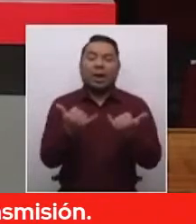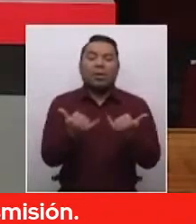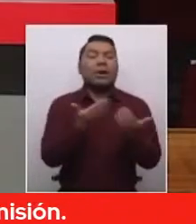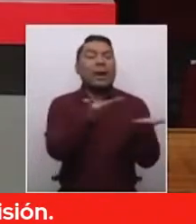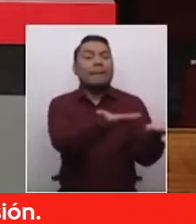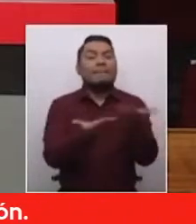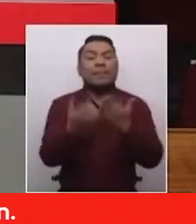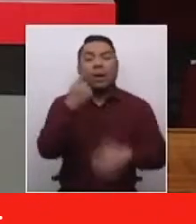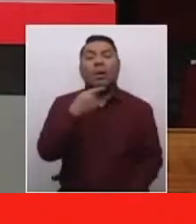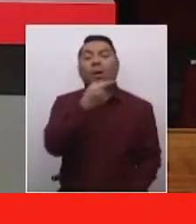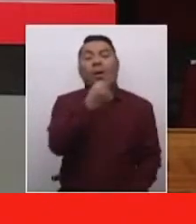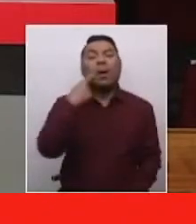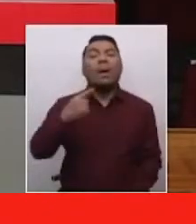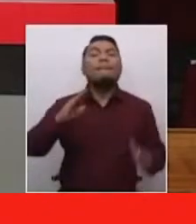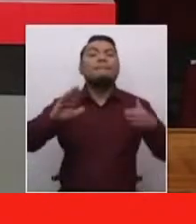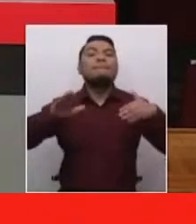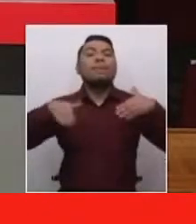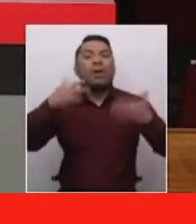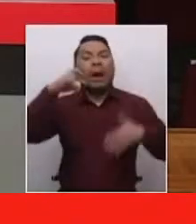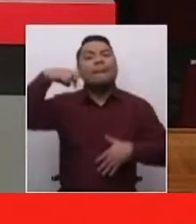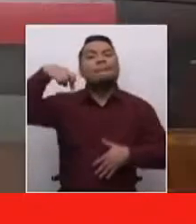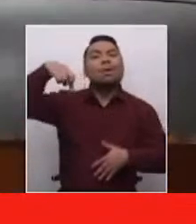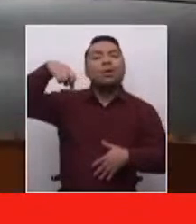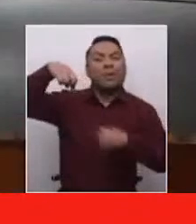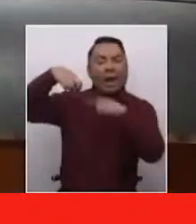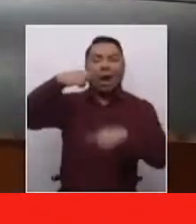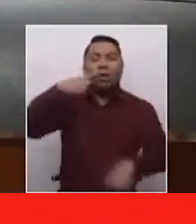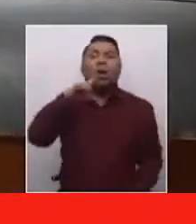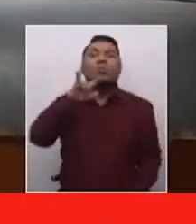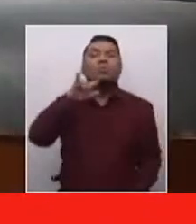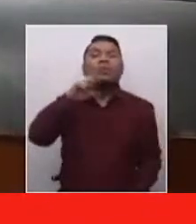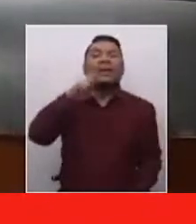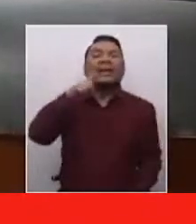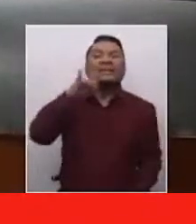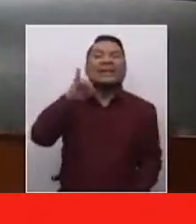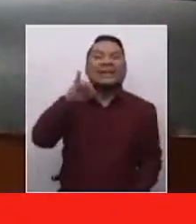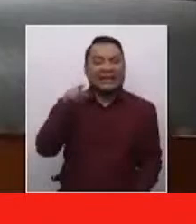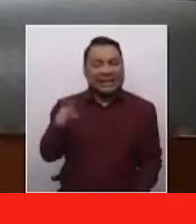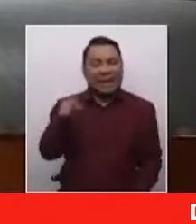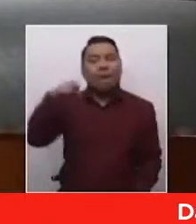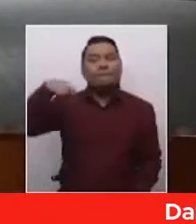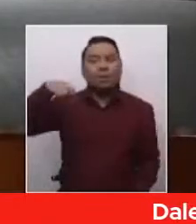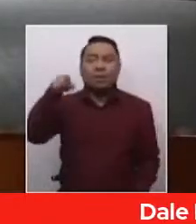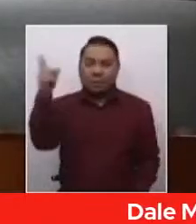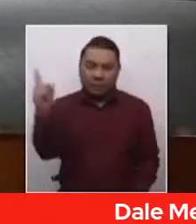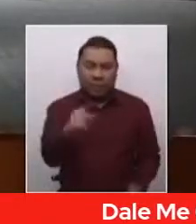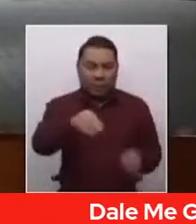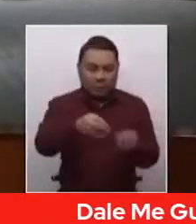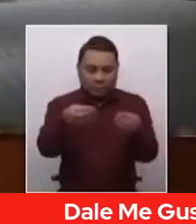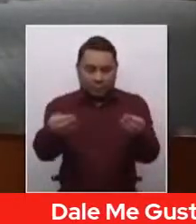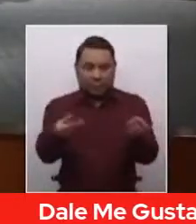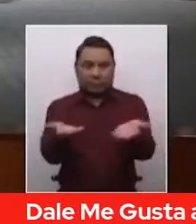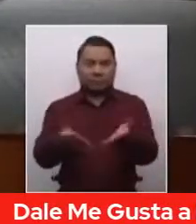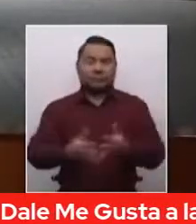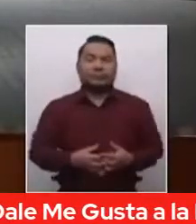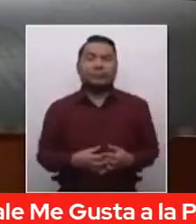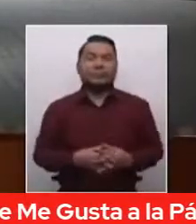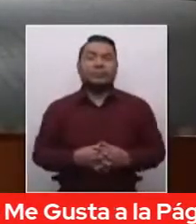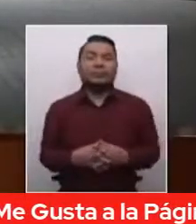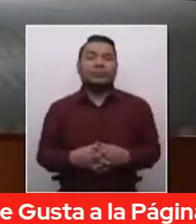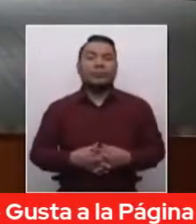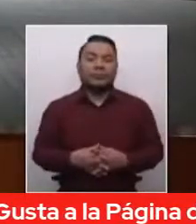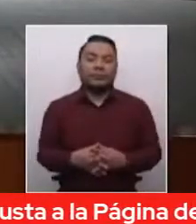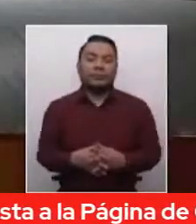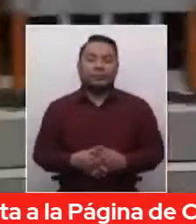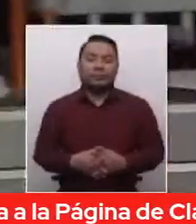al candidato de Podemos Perú, el señor Daniel Urresti, para que se acerque a sacar uno de los sobres. Por favor.